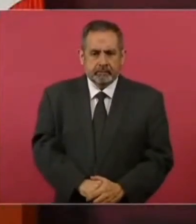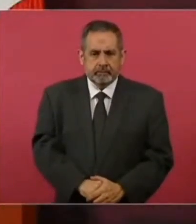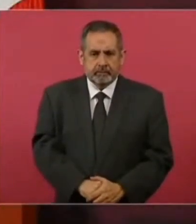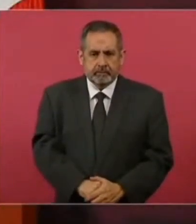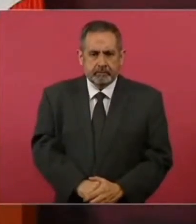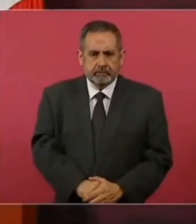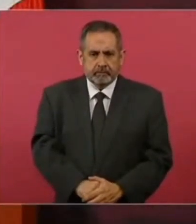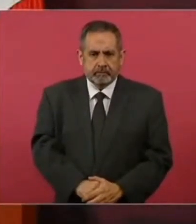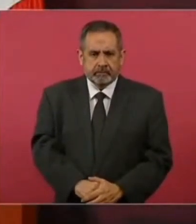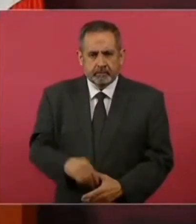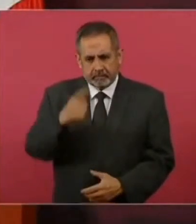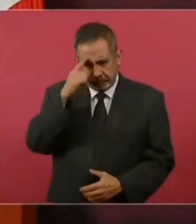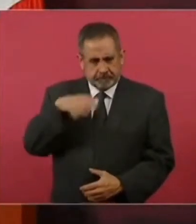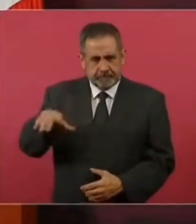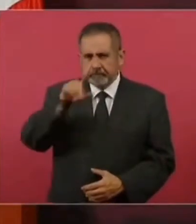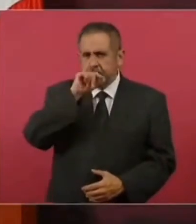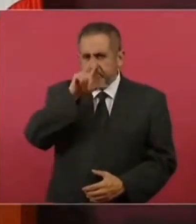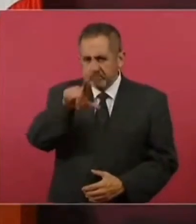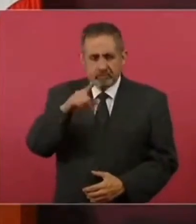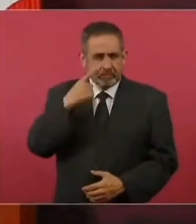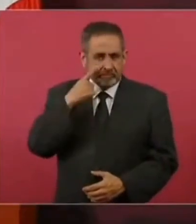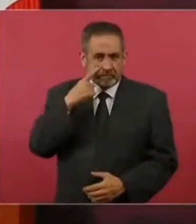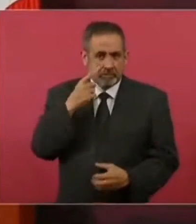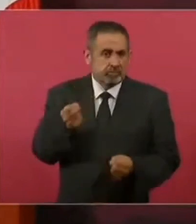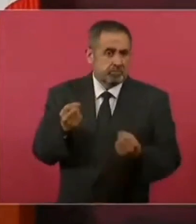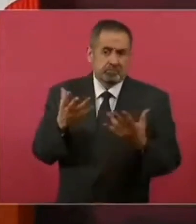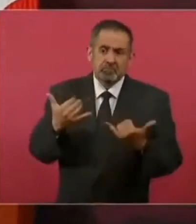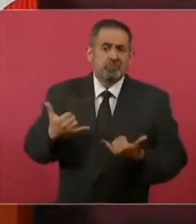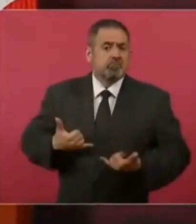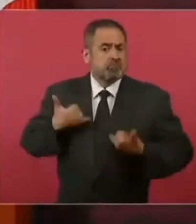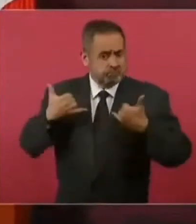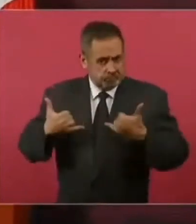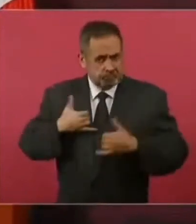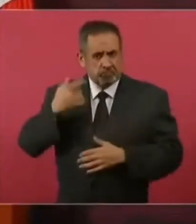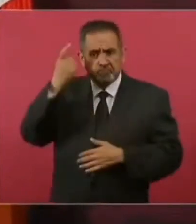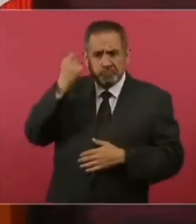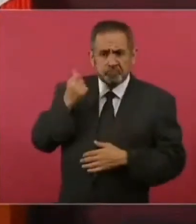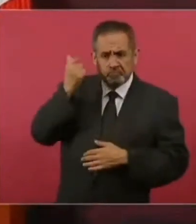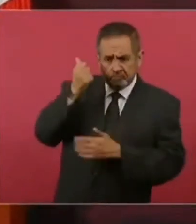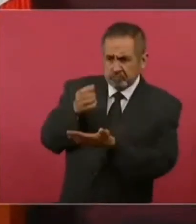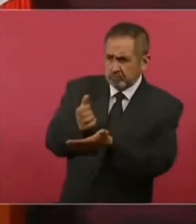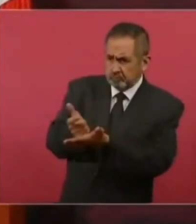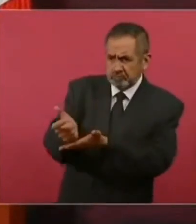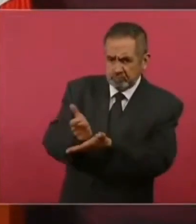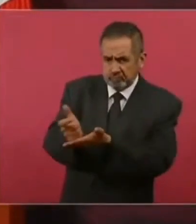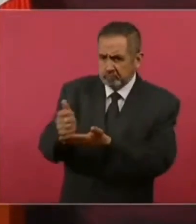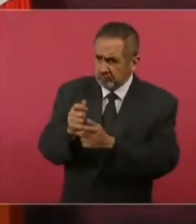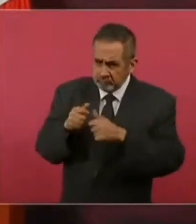Para Jalisco, van a ver cuántos jóvenes becados